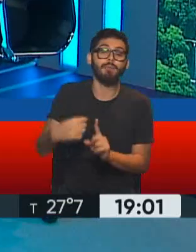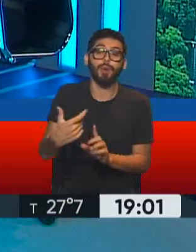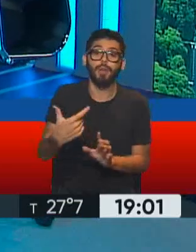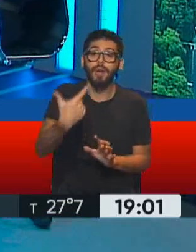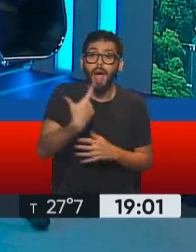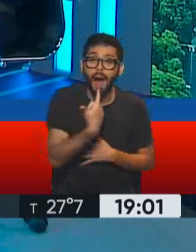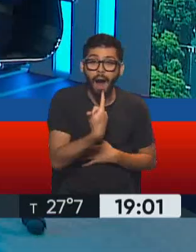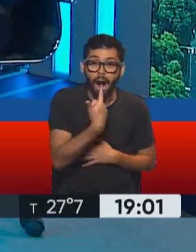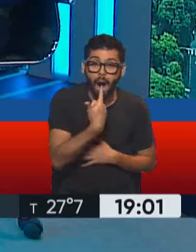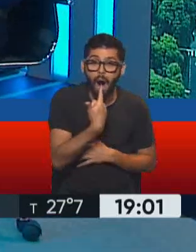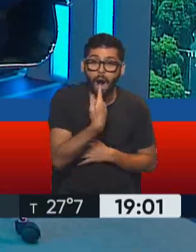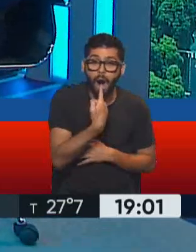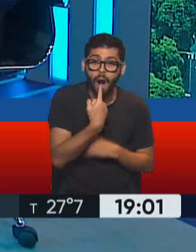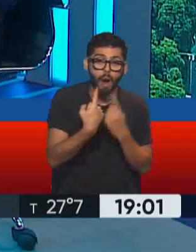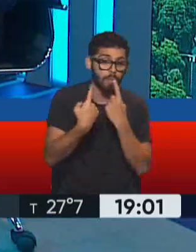entró por la boca,